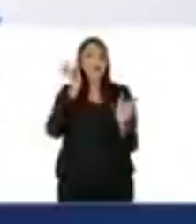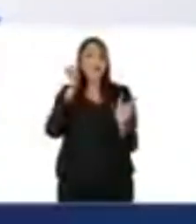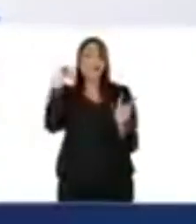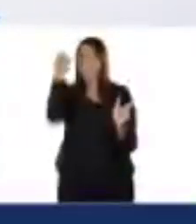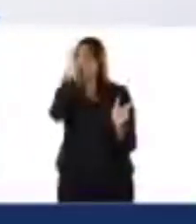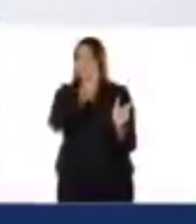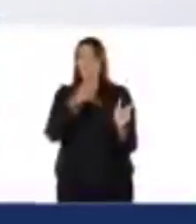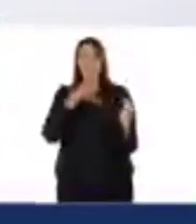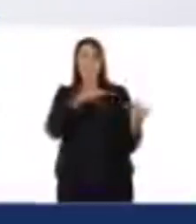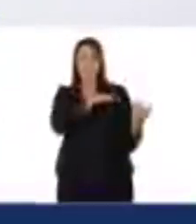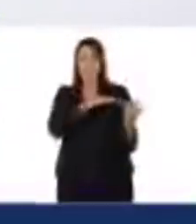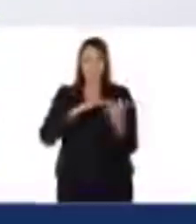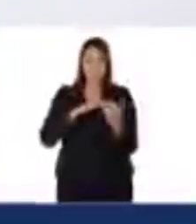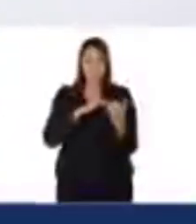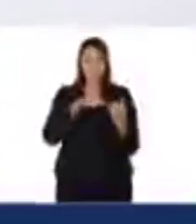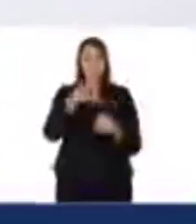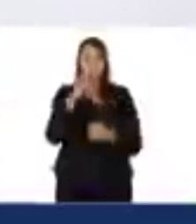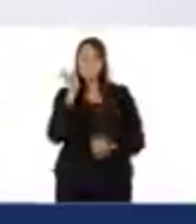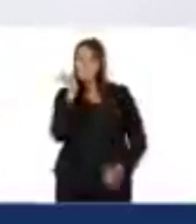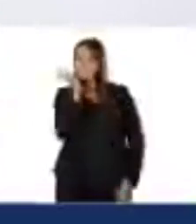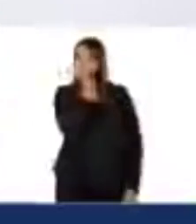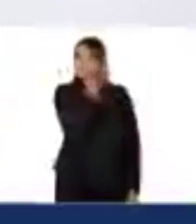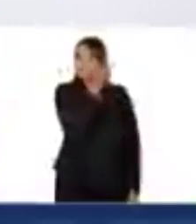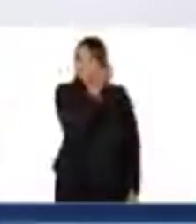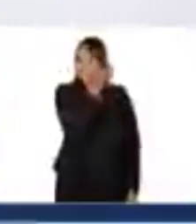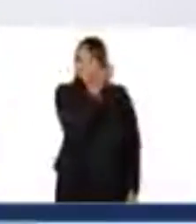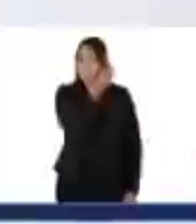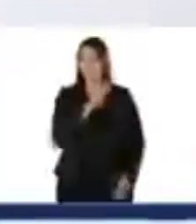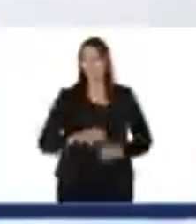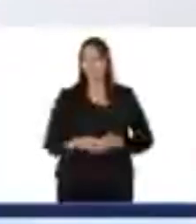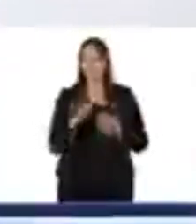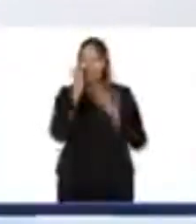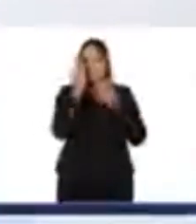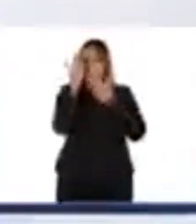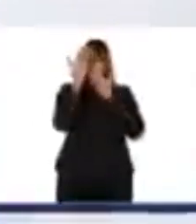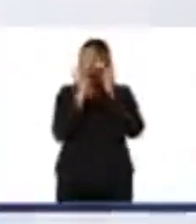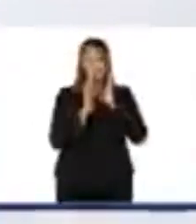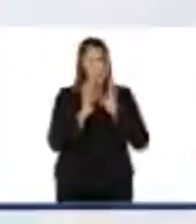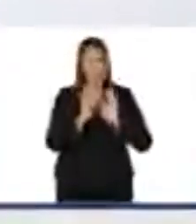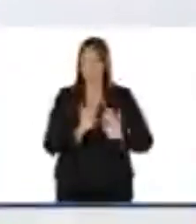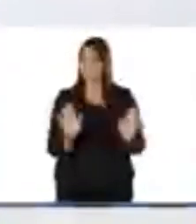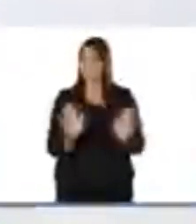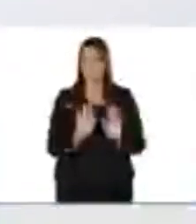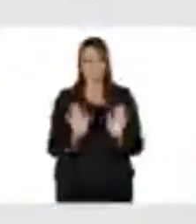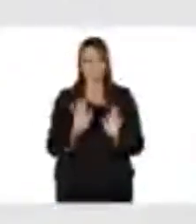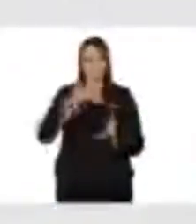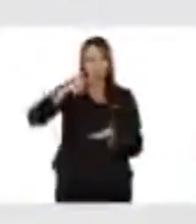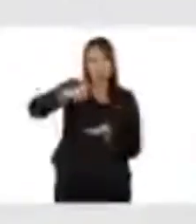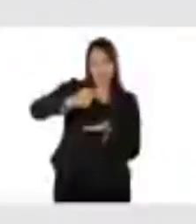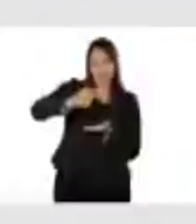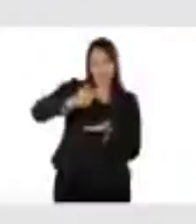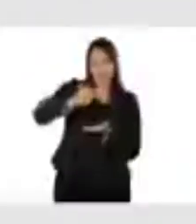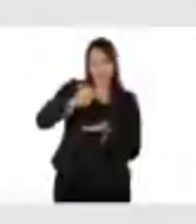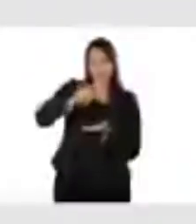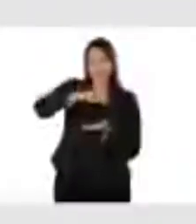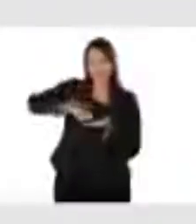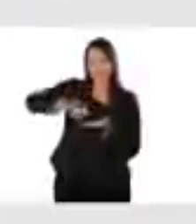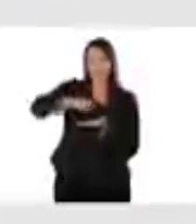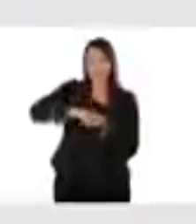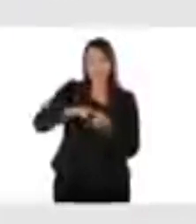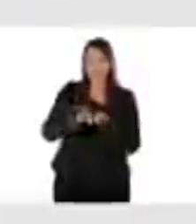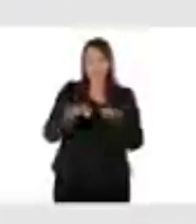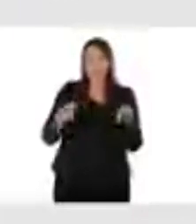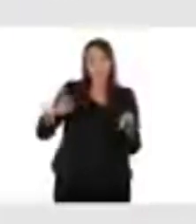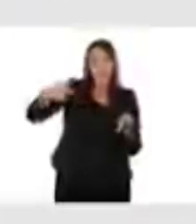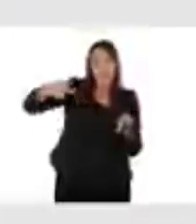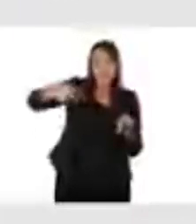la jota de rv donde le toca votar ir solos a los centros de votación no llevar niños no ingresar a estos con alimentos llevar las